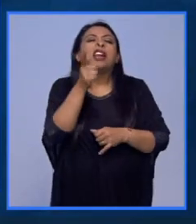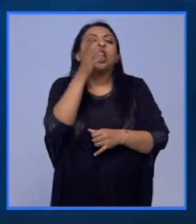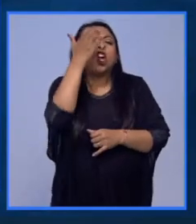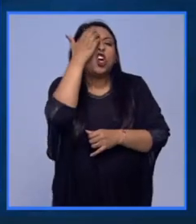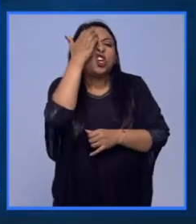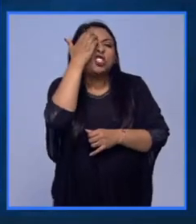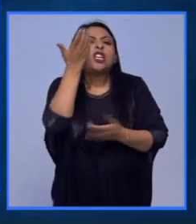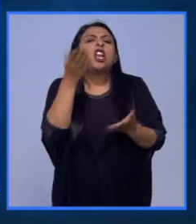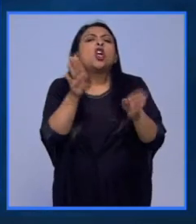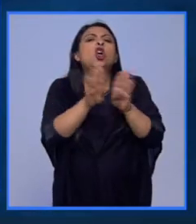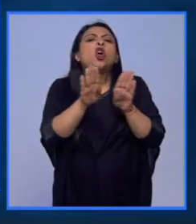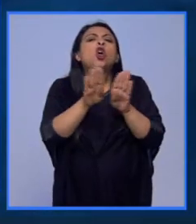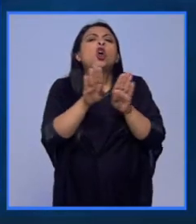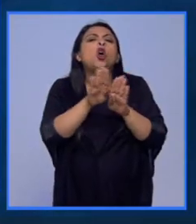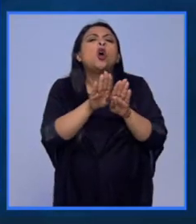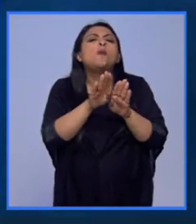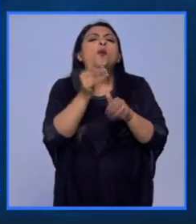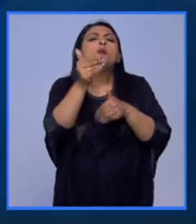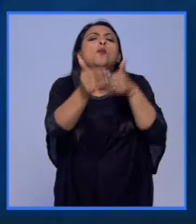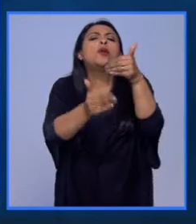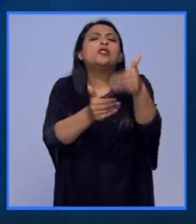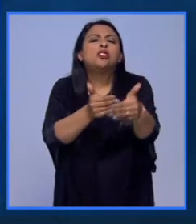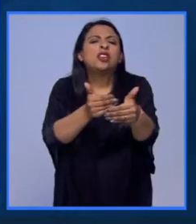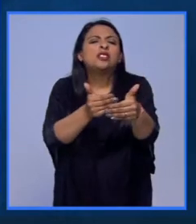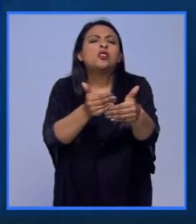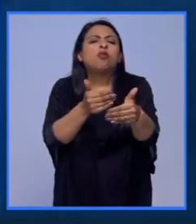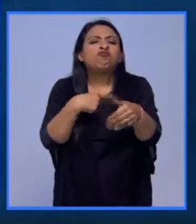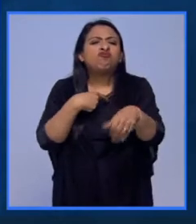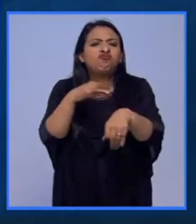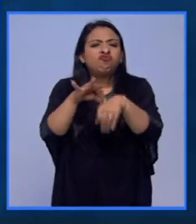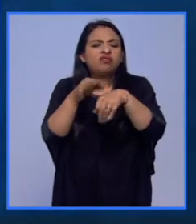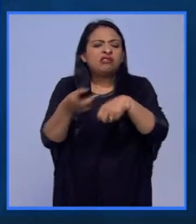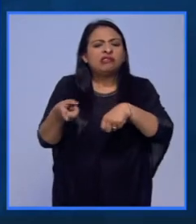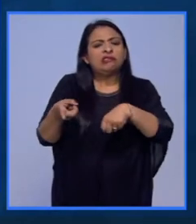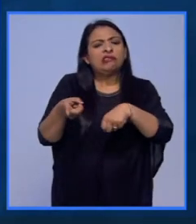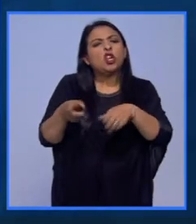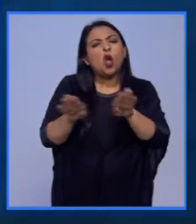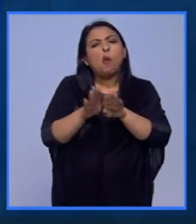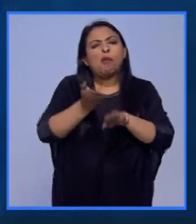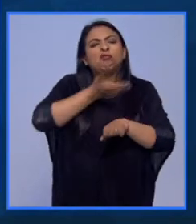conocer cómo es que se da este proceso que vivimos cotidianamente.